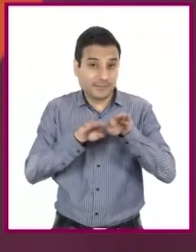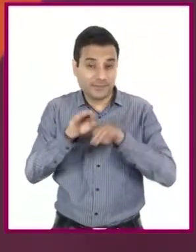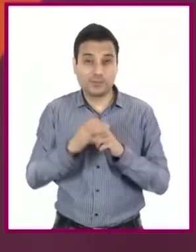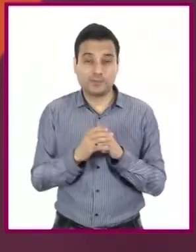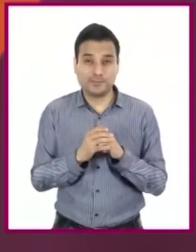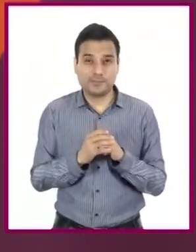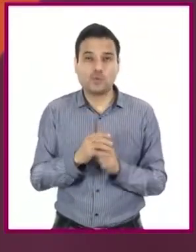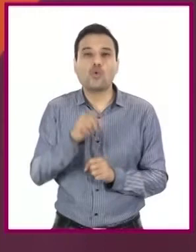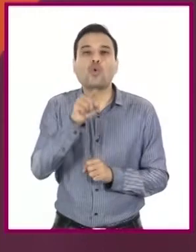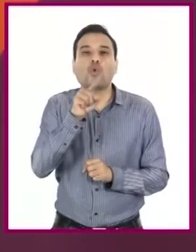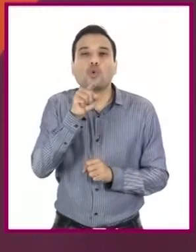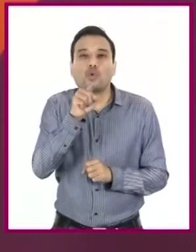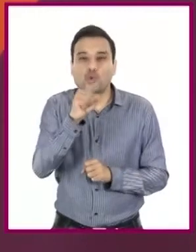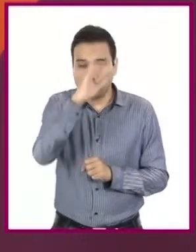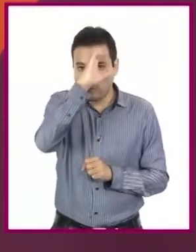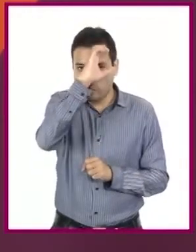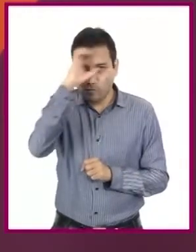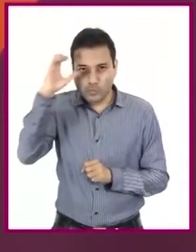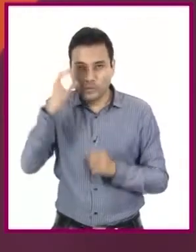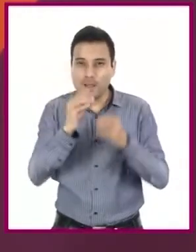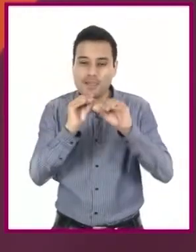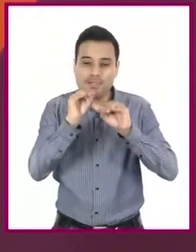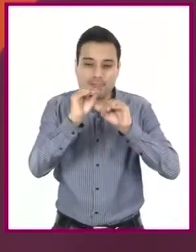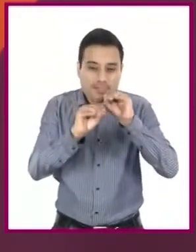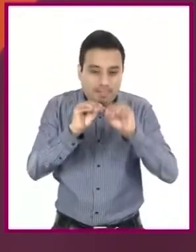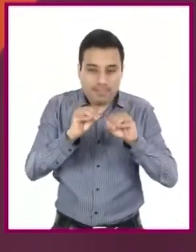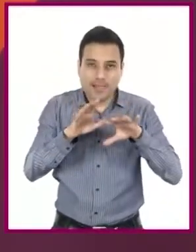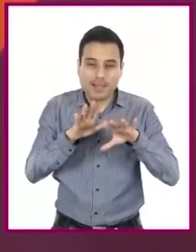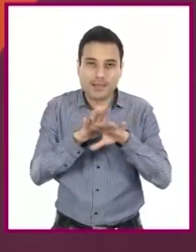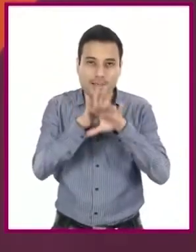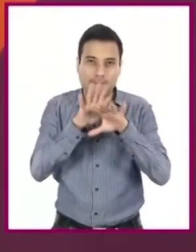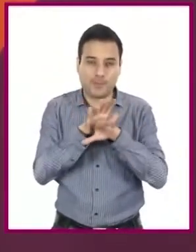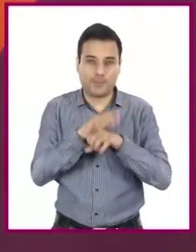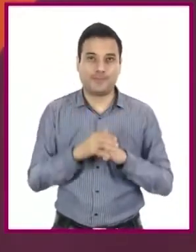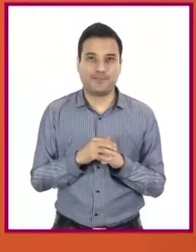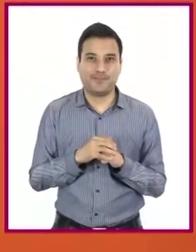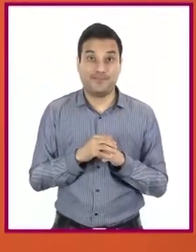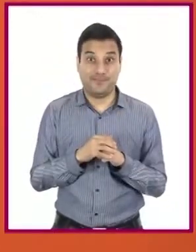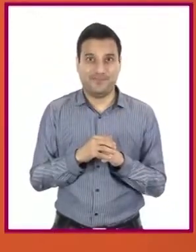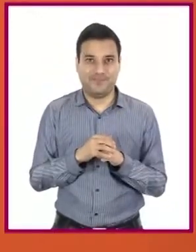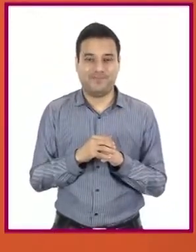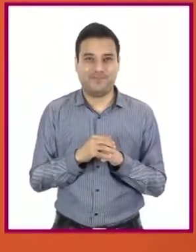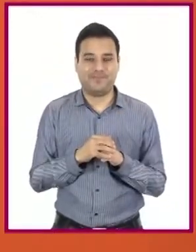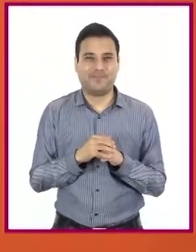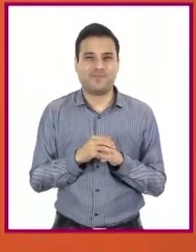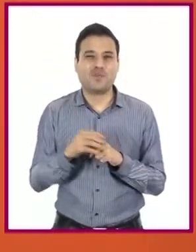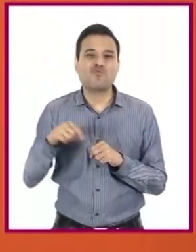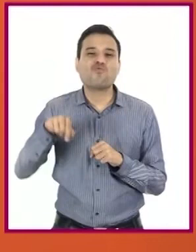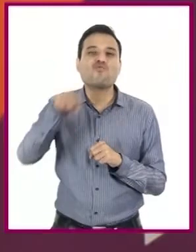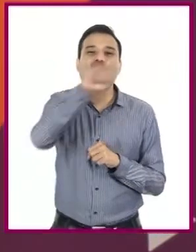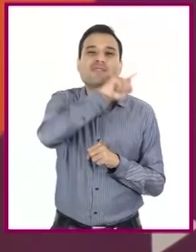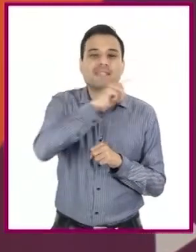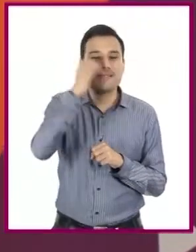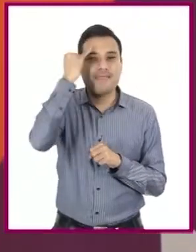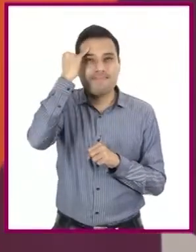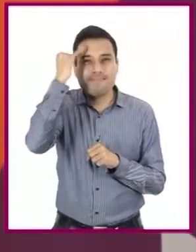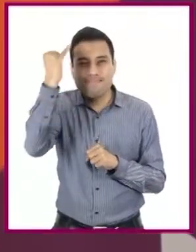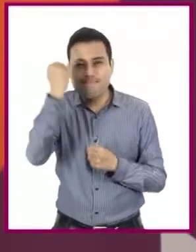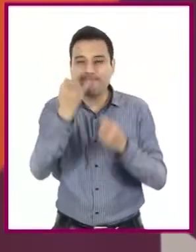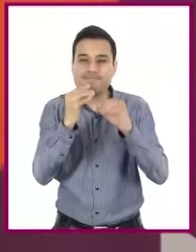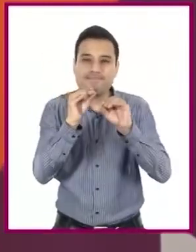y transformar ese espacio. Y ustedes, estudiantes, ahí en casa, ¿qué pondrían en esta misma